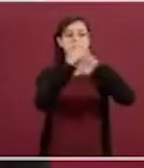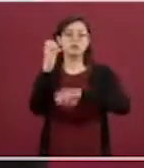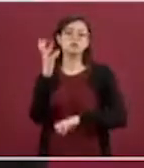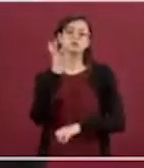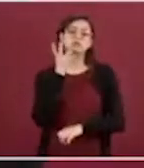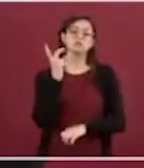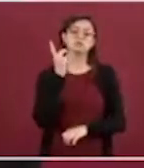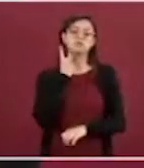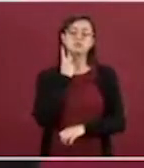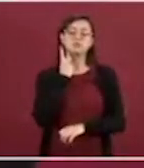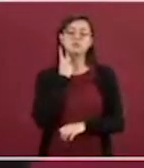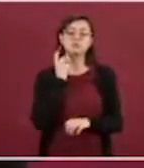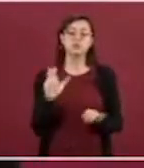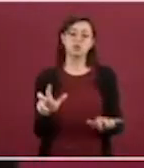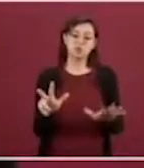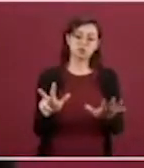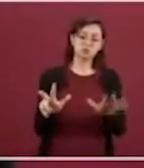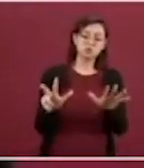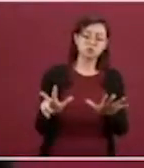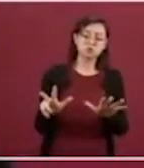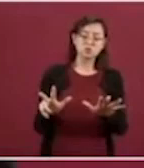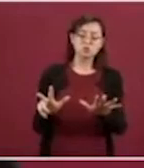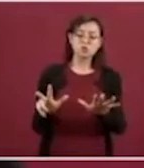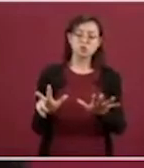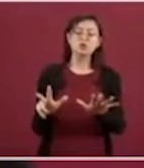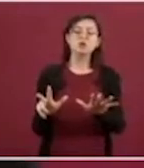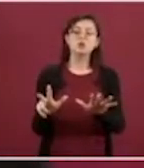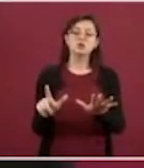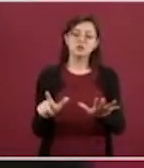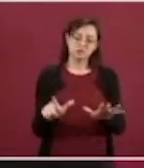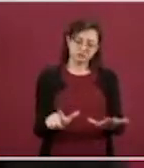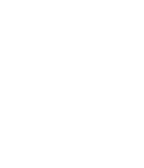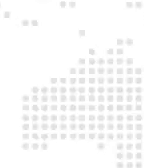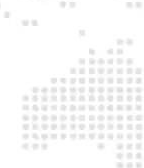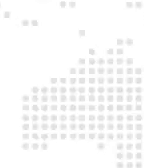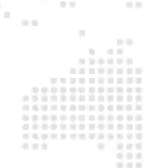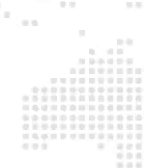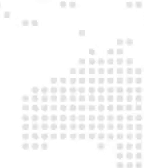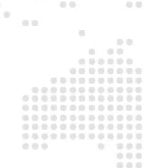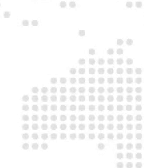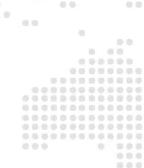de 18, 17 votaron a favor.